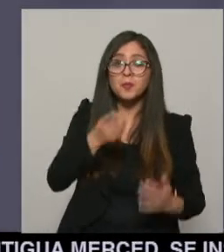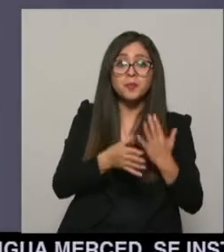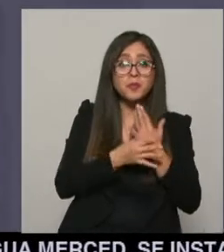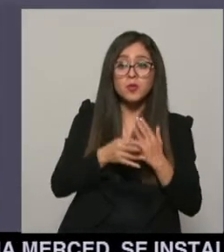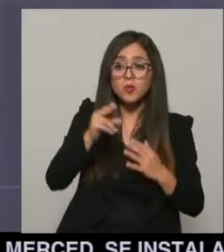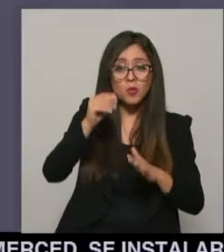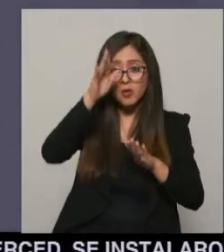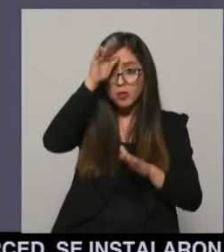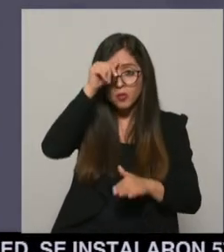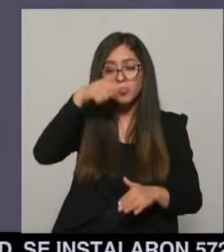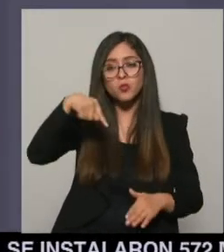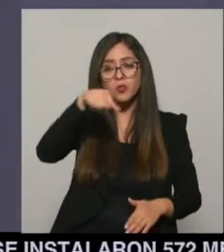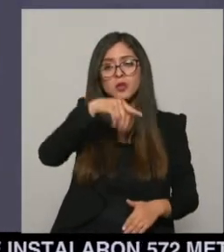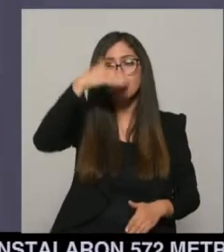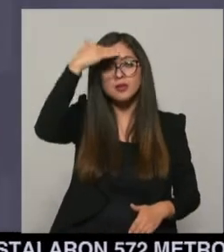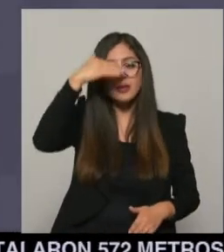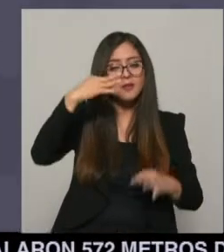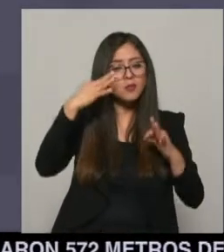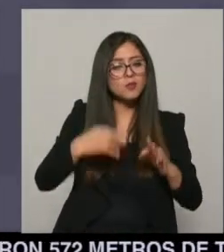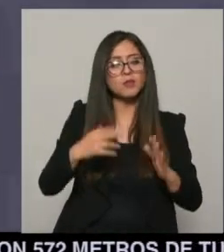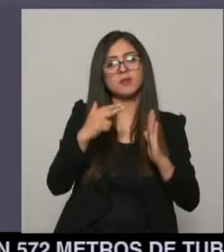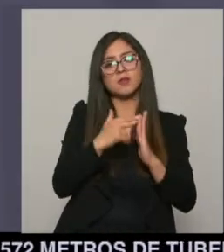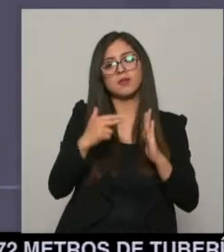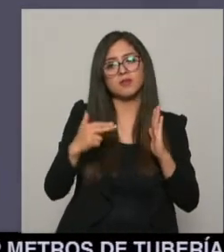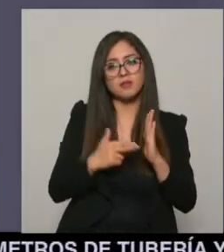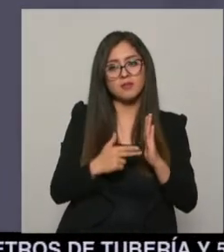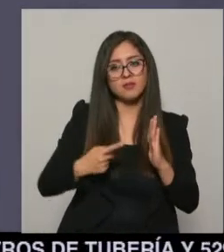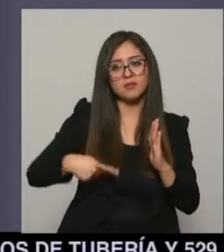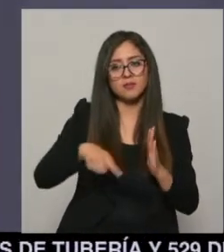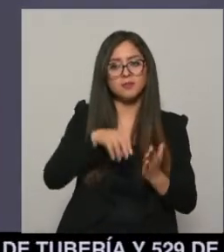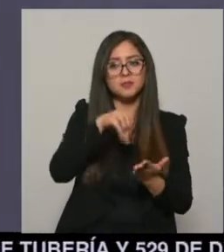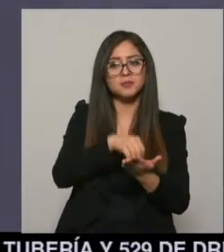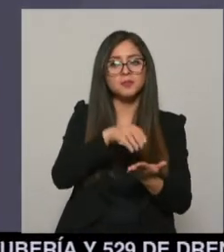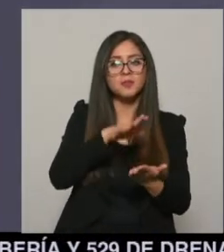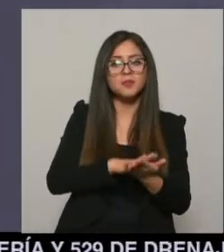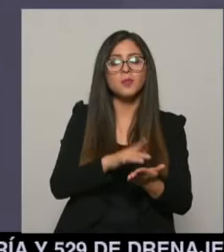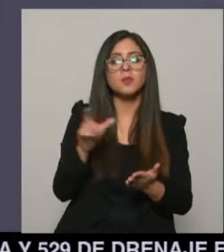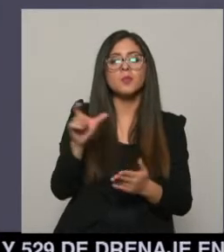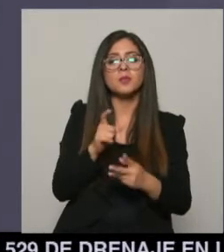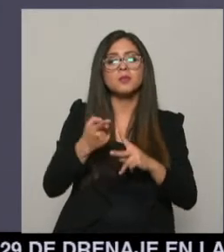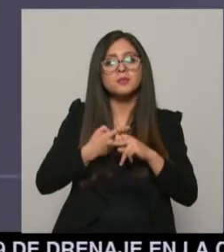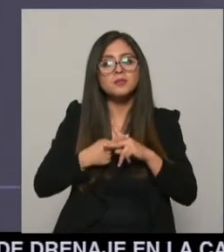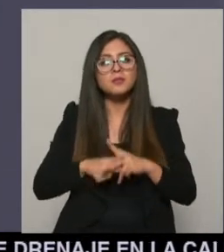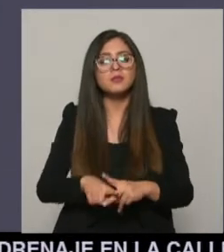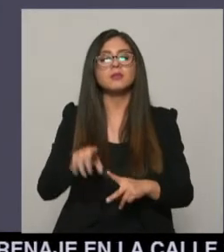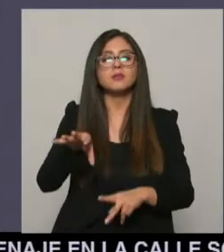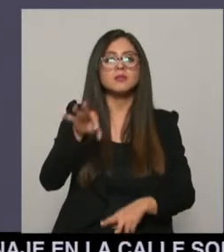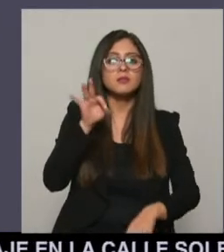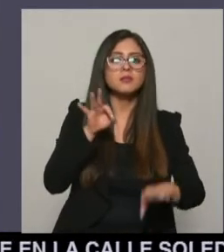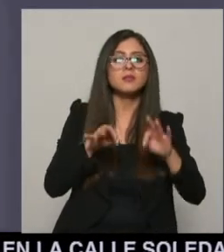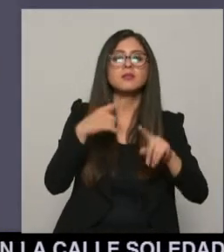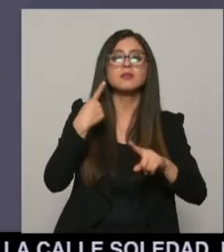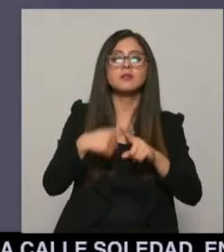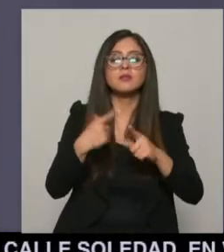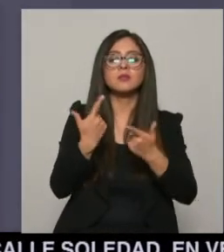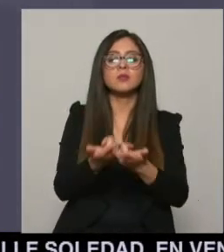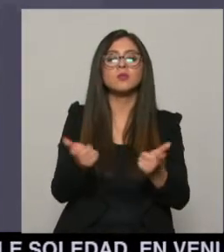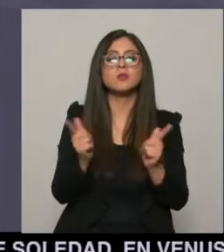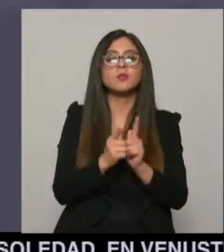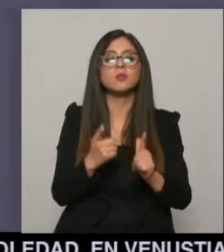ustedes conocen las reglas perfectas. Los legisladores, lo que marca la al inicio de la legislatura, deciden a qué fracción